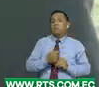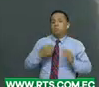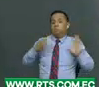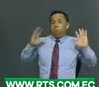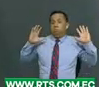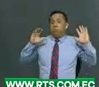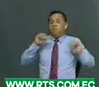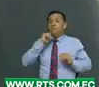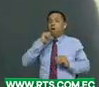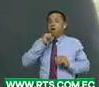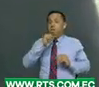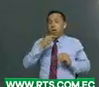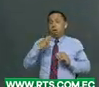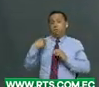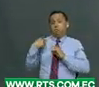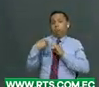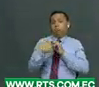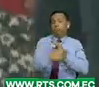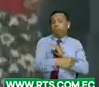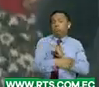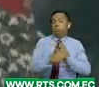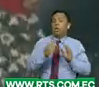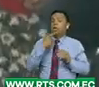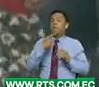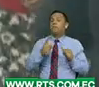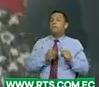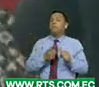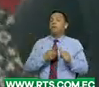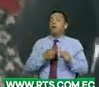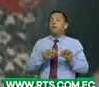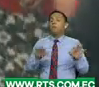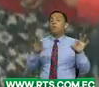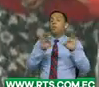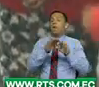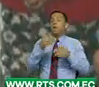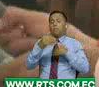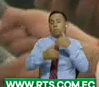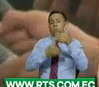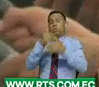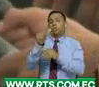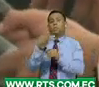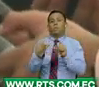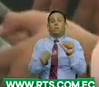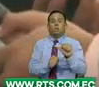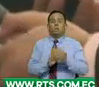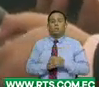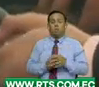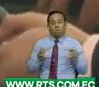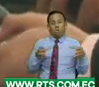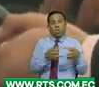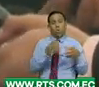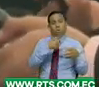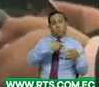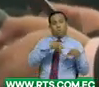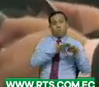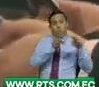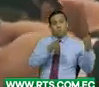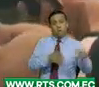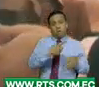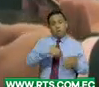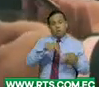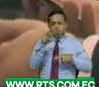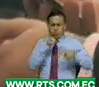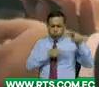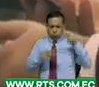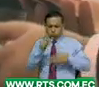notificado porque el trámite tiene que pasar por un proceso administrativo tiene que la comisión de mesa calificarlo y eventualmente